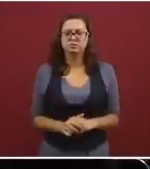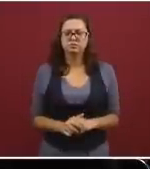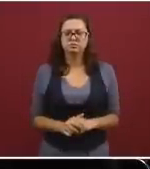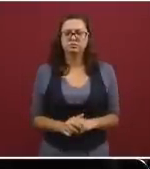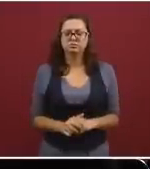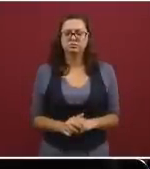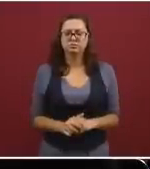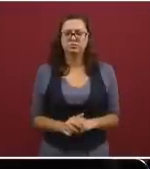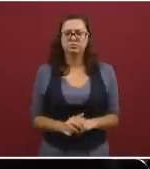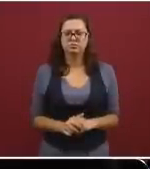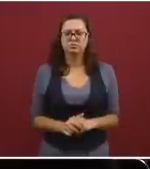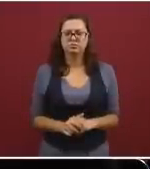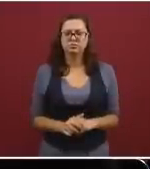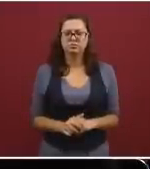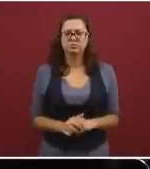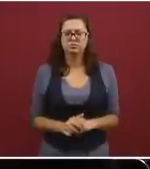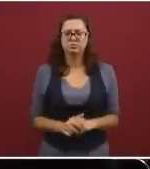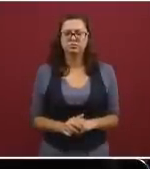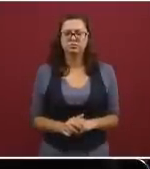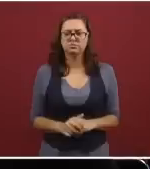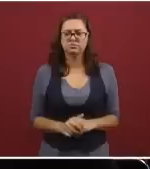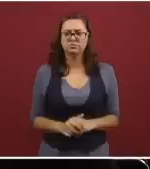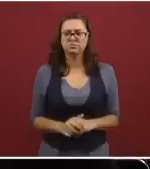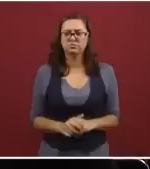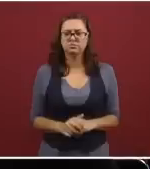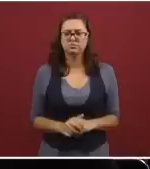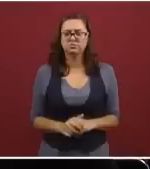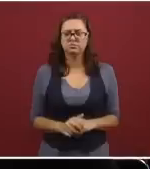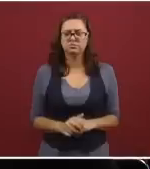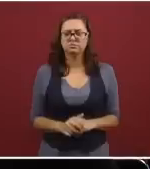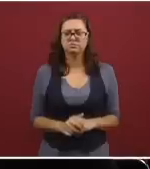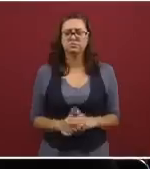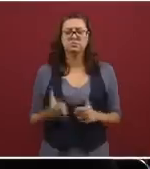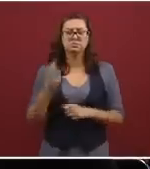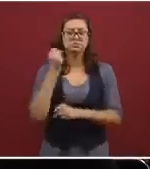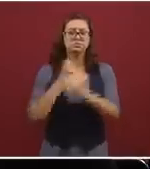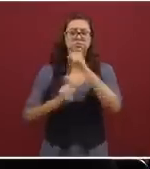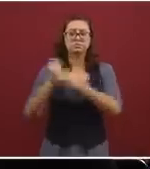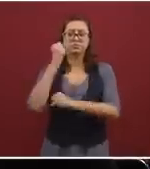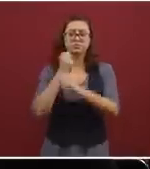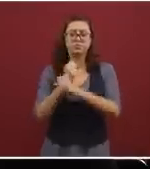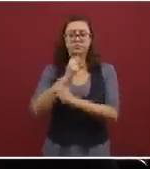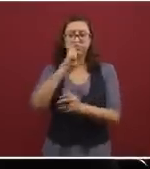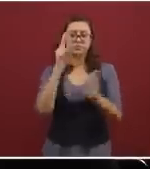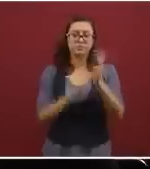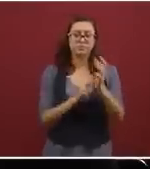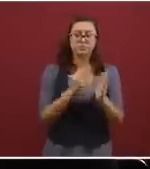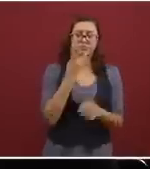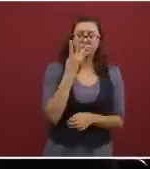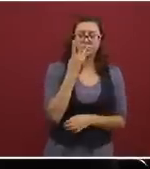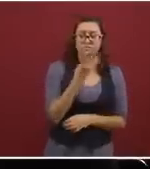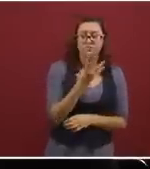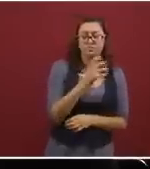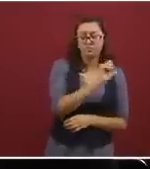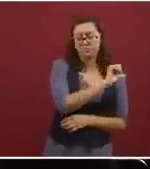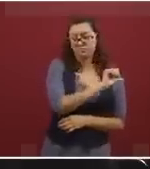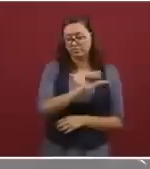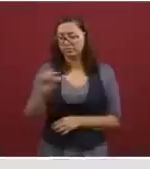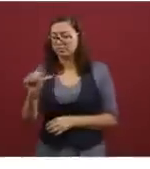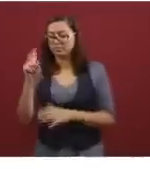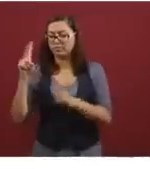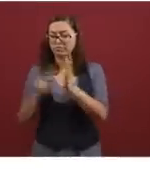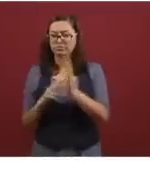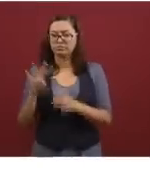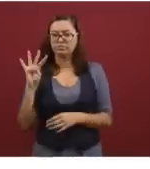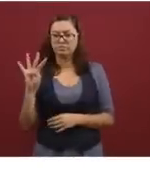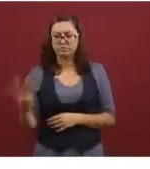comportamiento de la producción desde el año 2004-2005, y hasta enero del